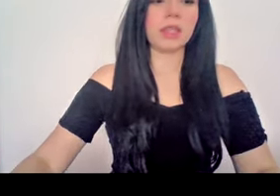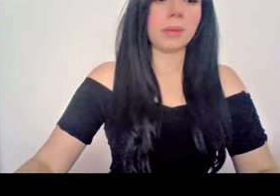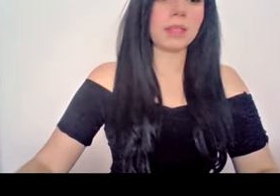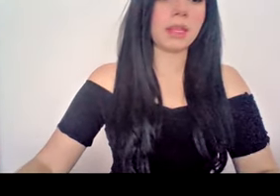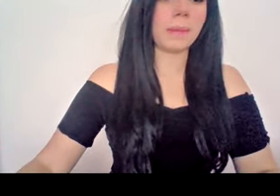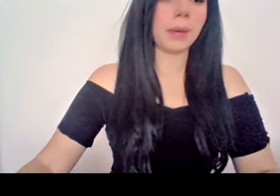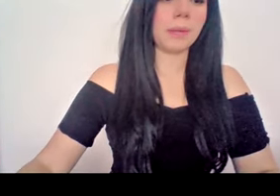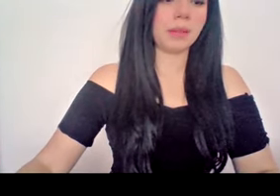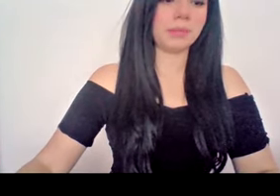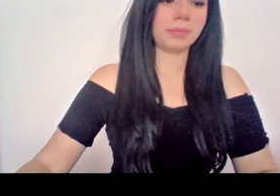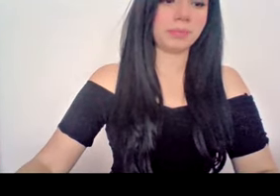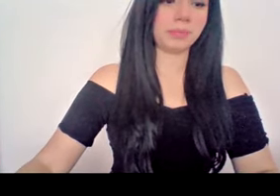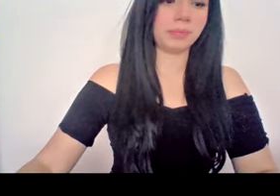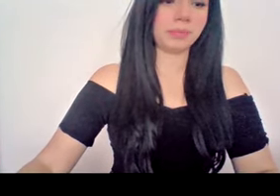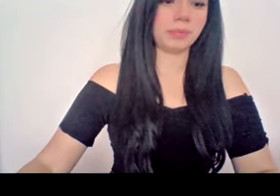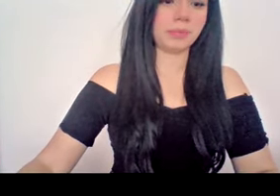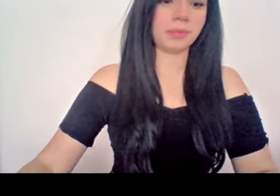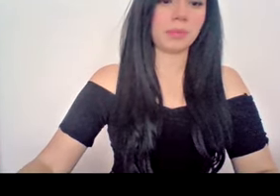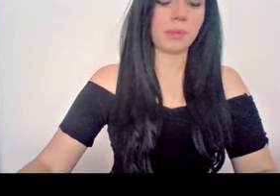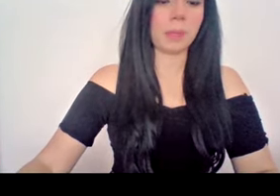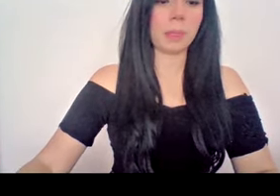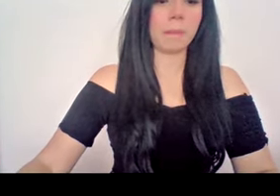La siguiente va a ser mamá.